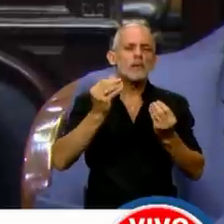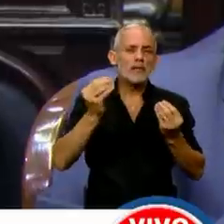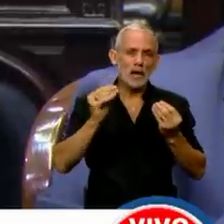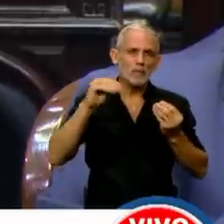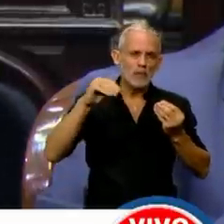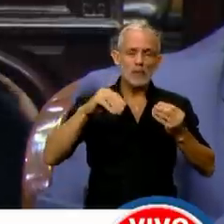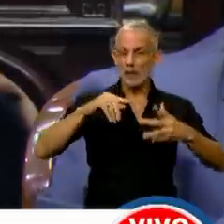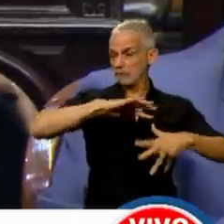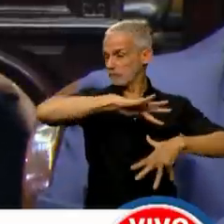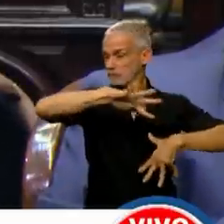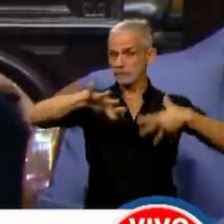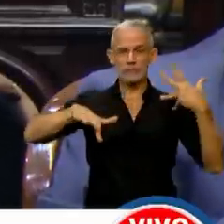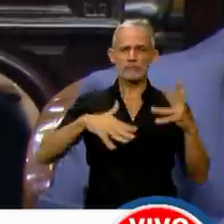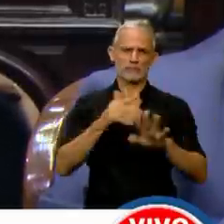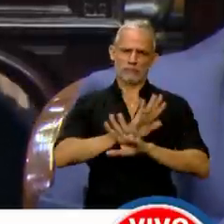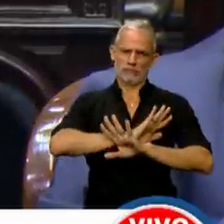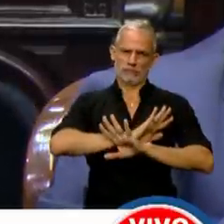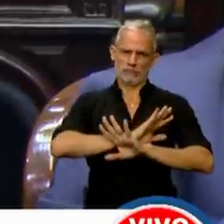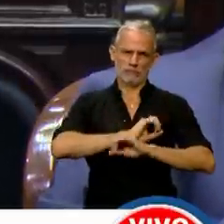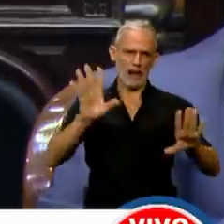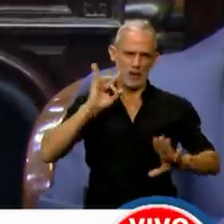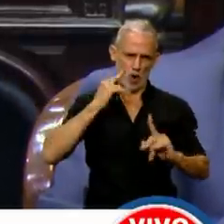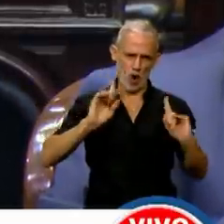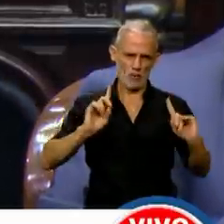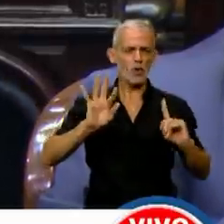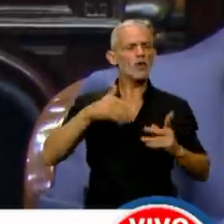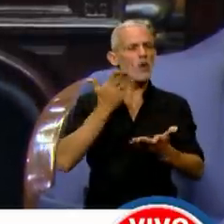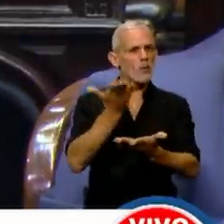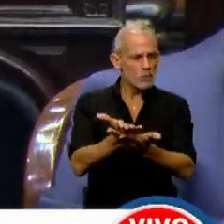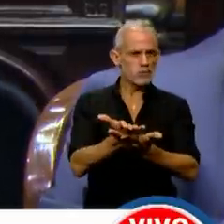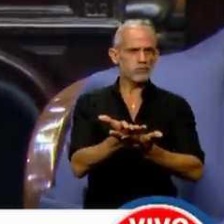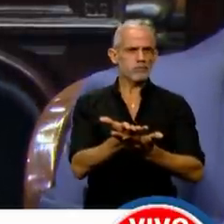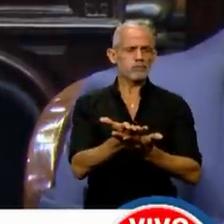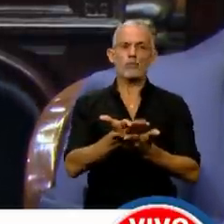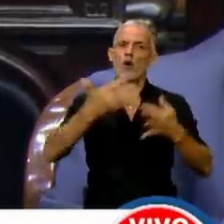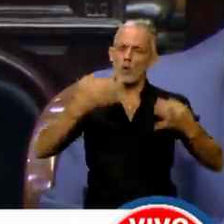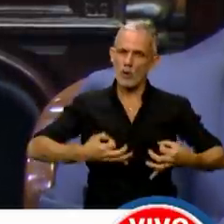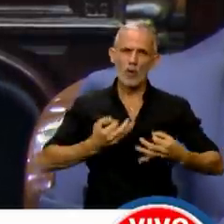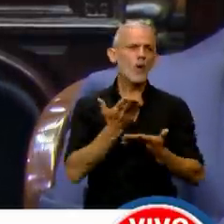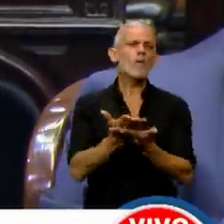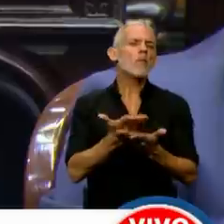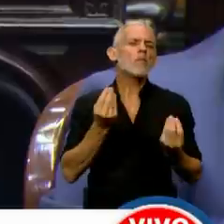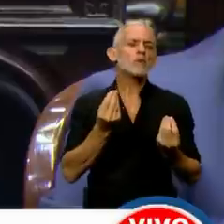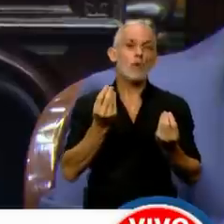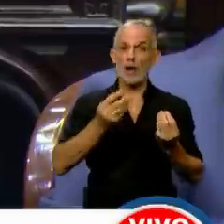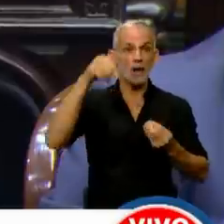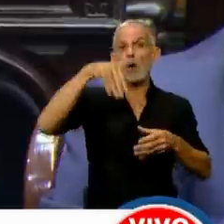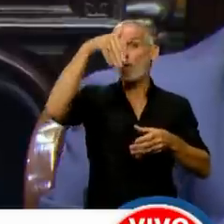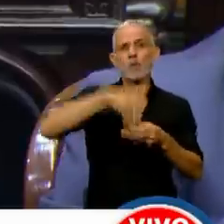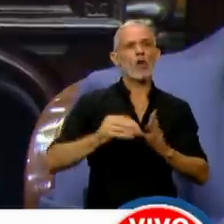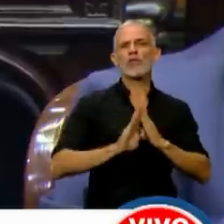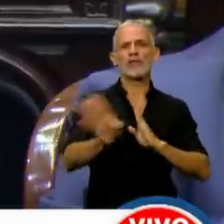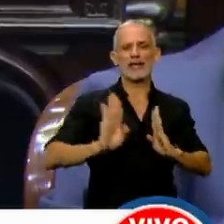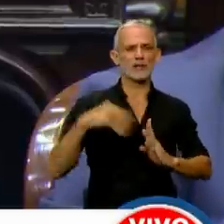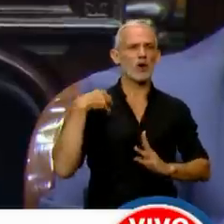un clima absolutamente impropio hago una emoción de orden concreta y es que se someta a votación